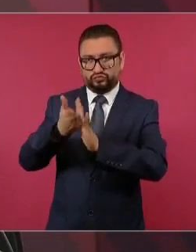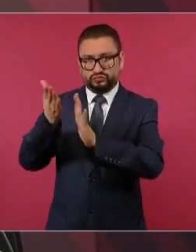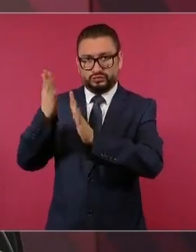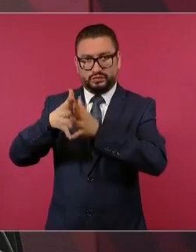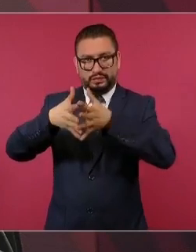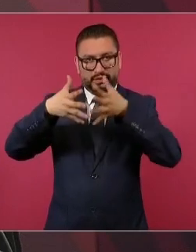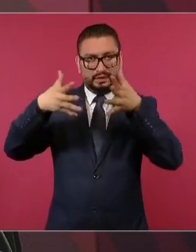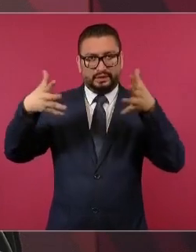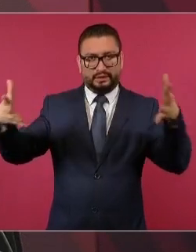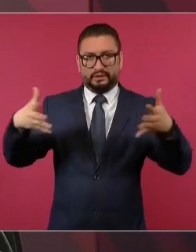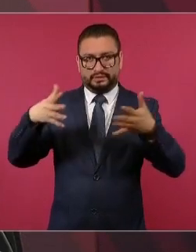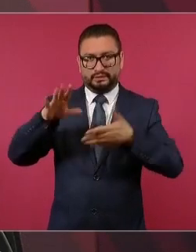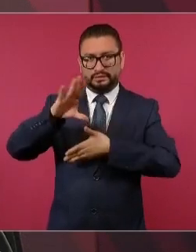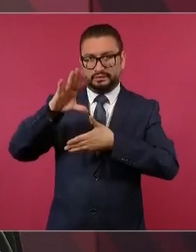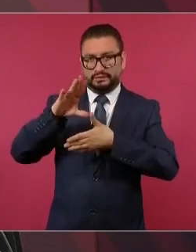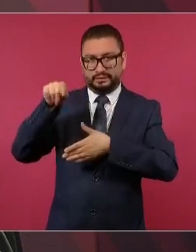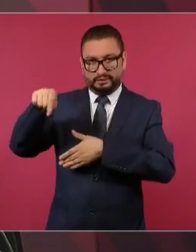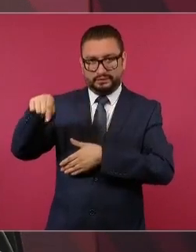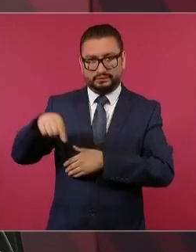grande de América.